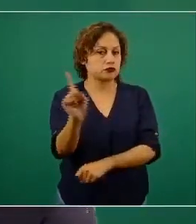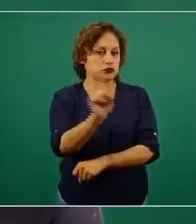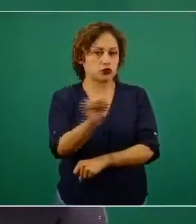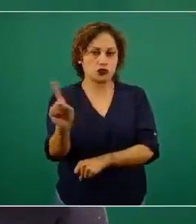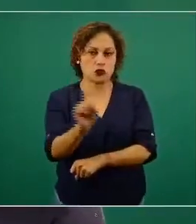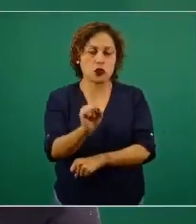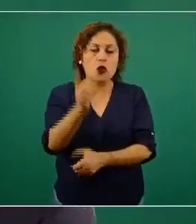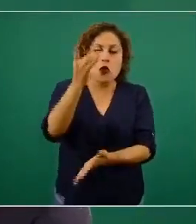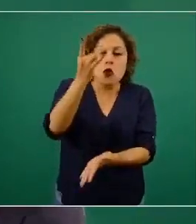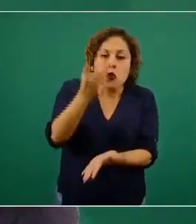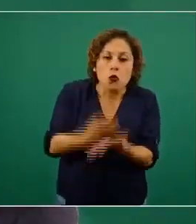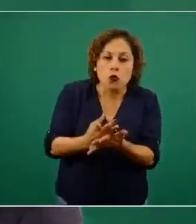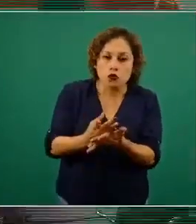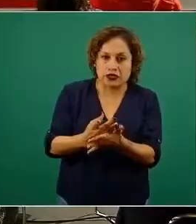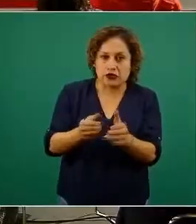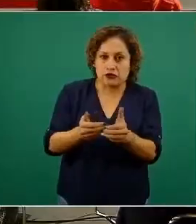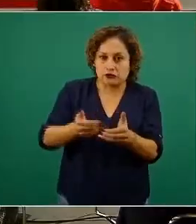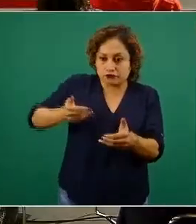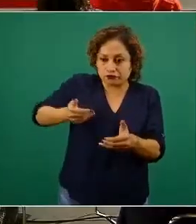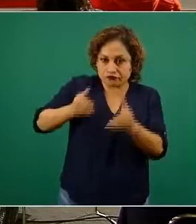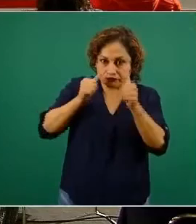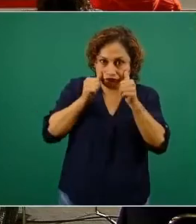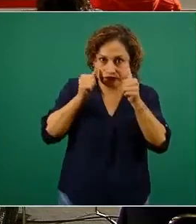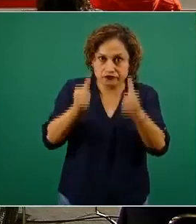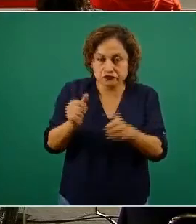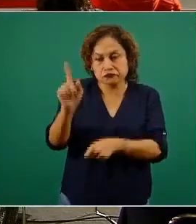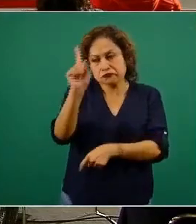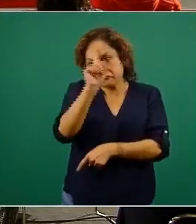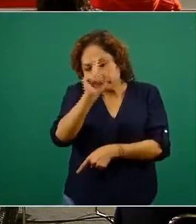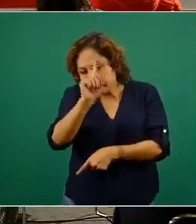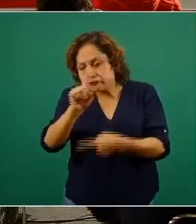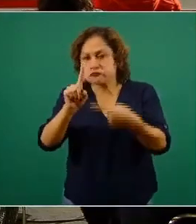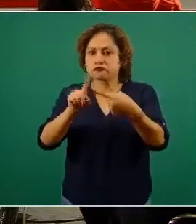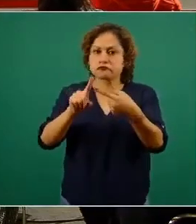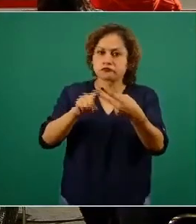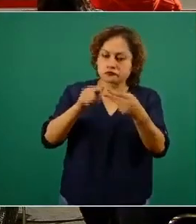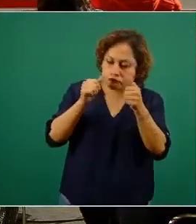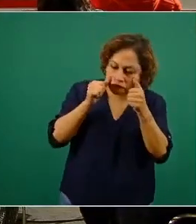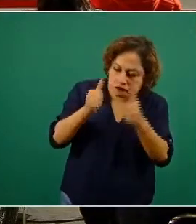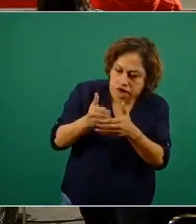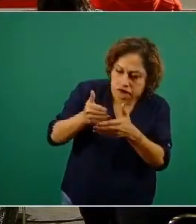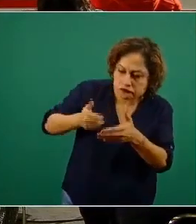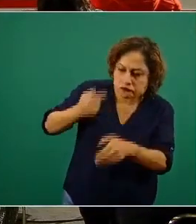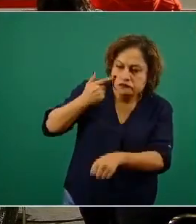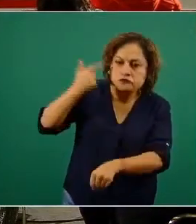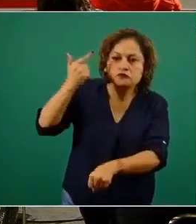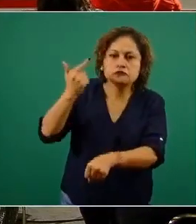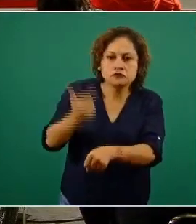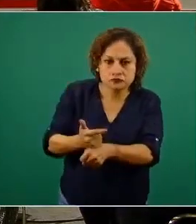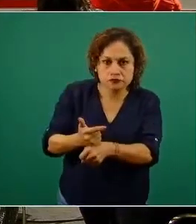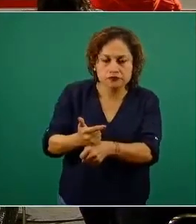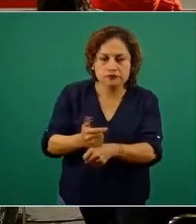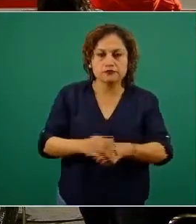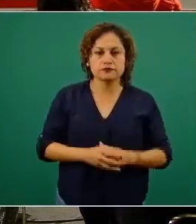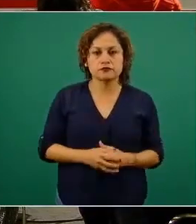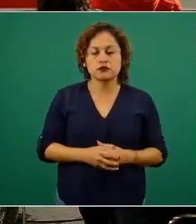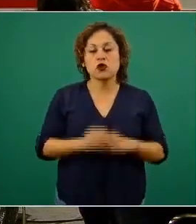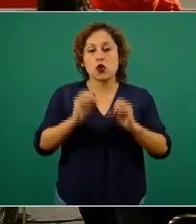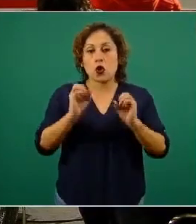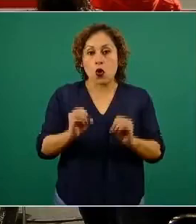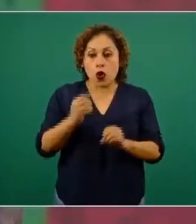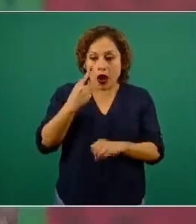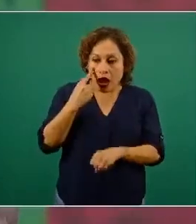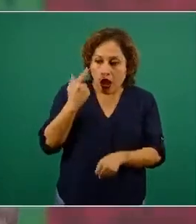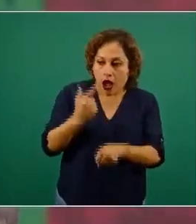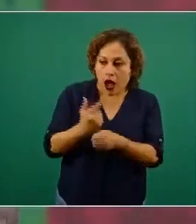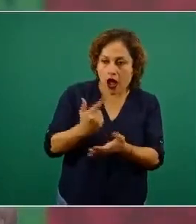prevención, detección temprana de síntomas, orientación sobre el diagnóstico de enfermedades, canalización